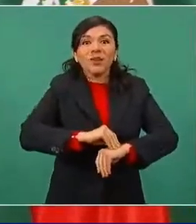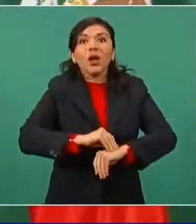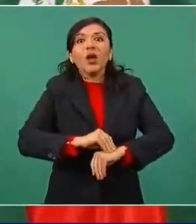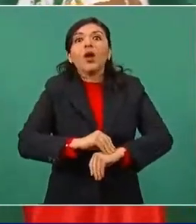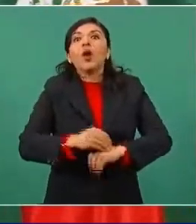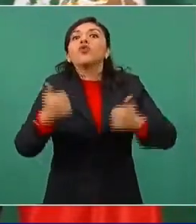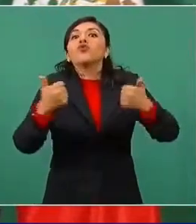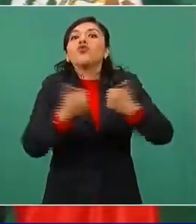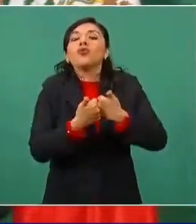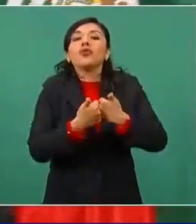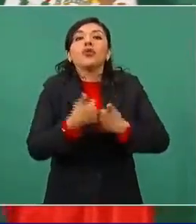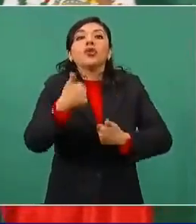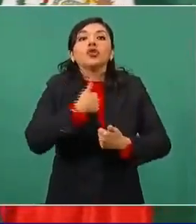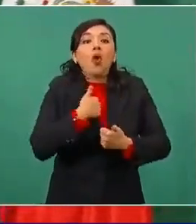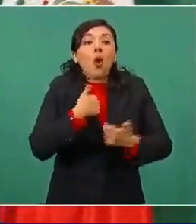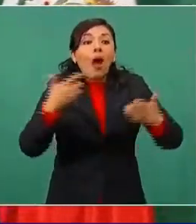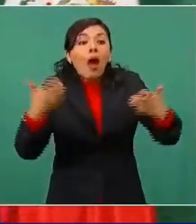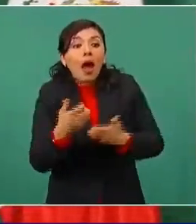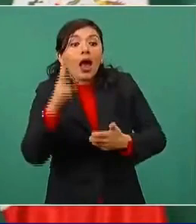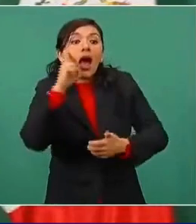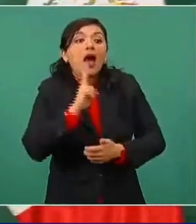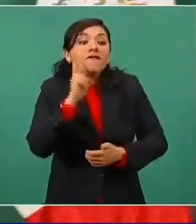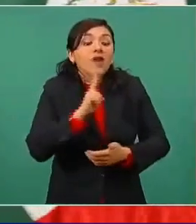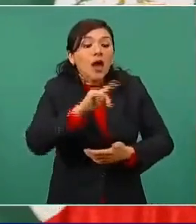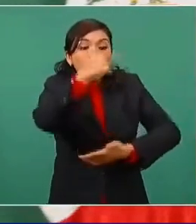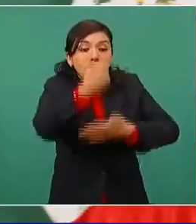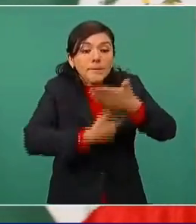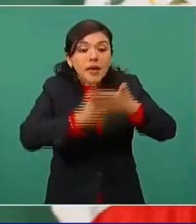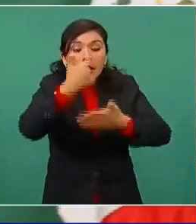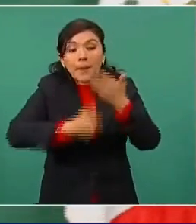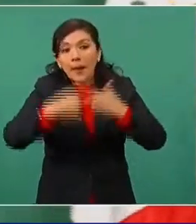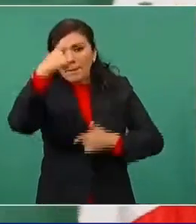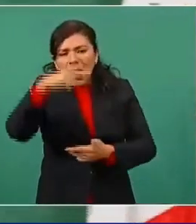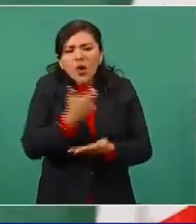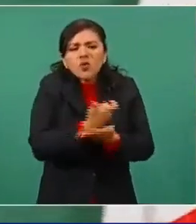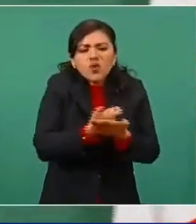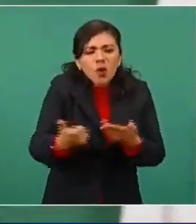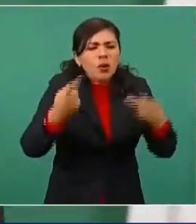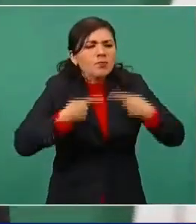y no pudiésemos contar ni siquiera con los ingresos,